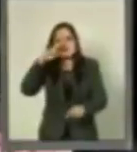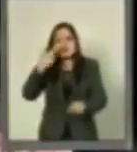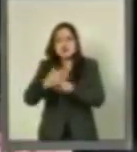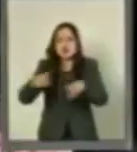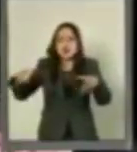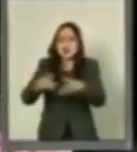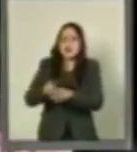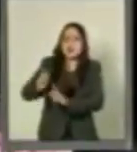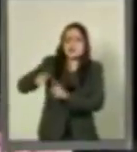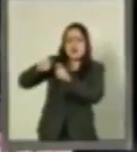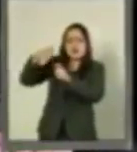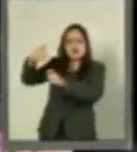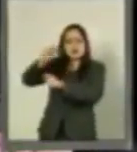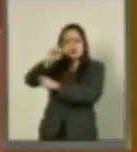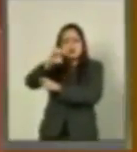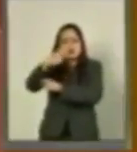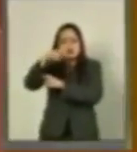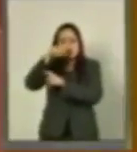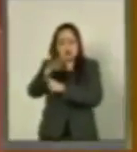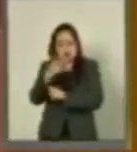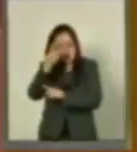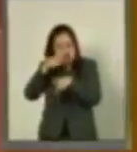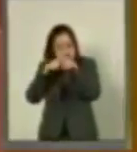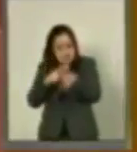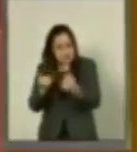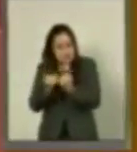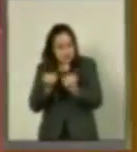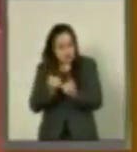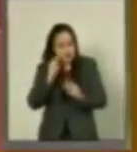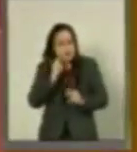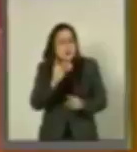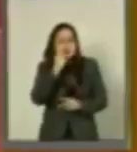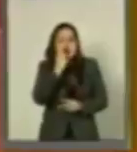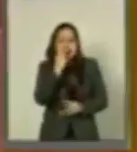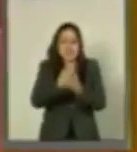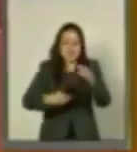la Secretaría de Gobernación, resolver el mando mixto,